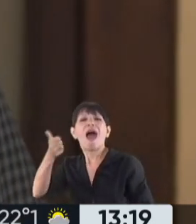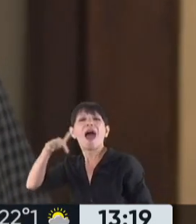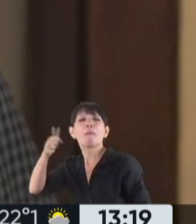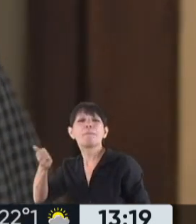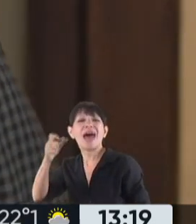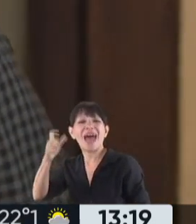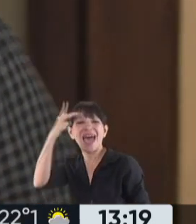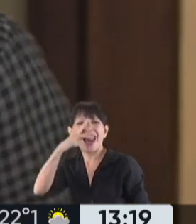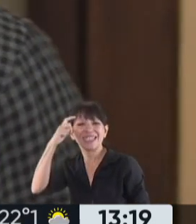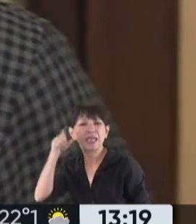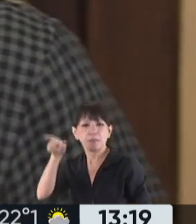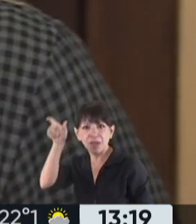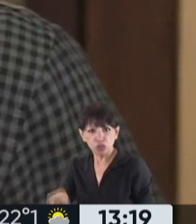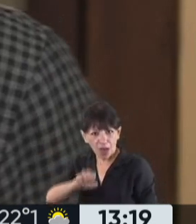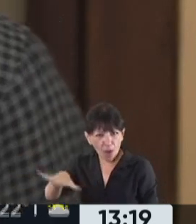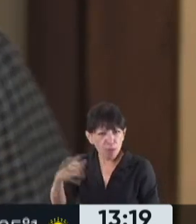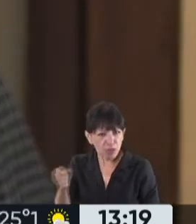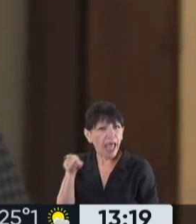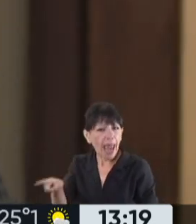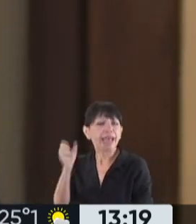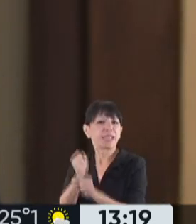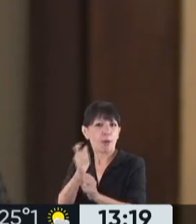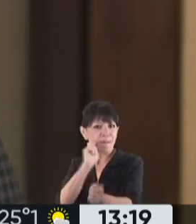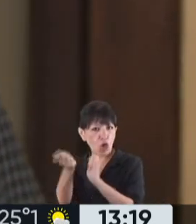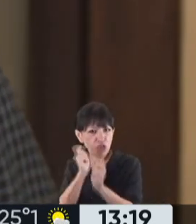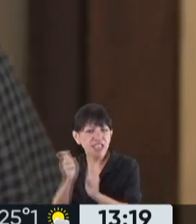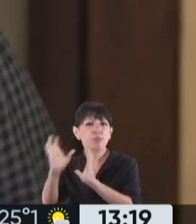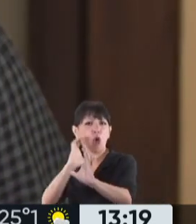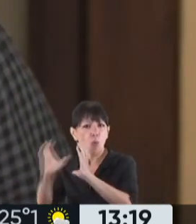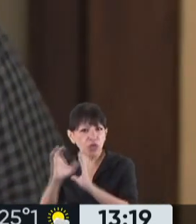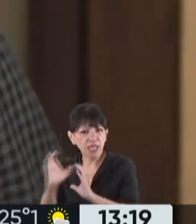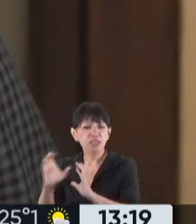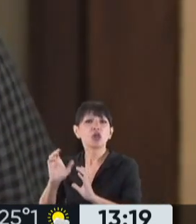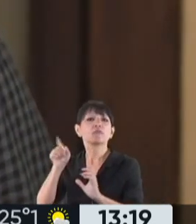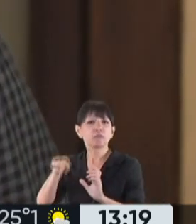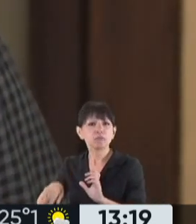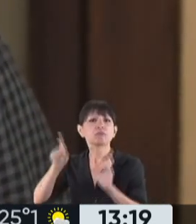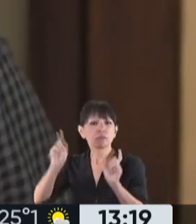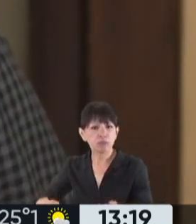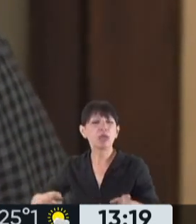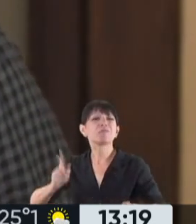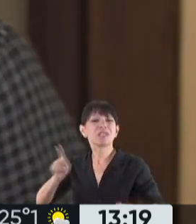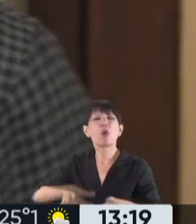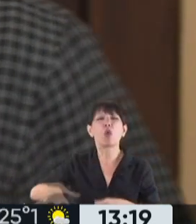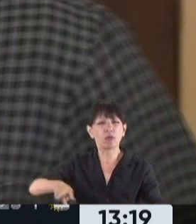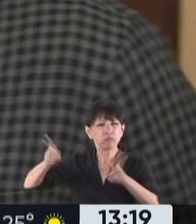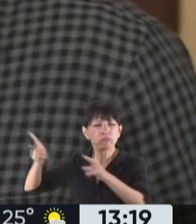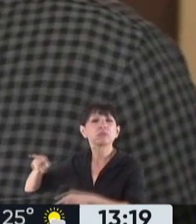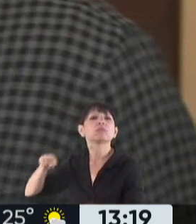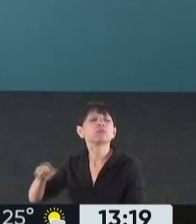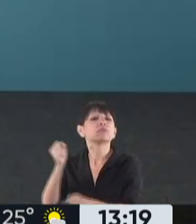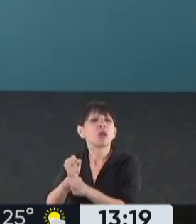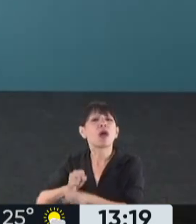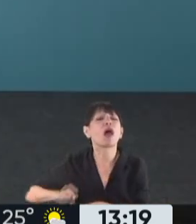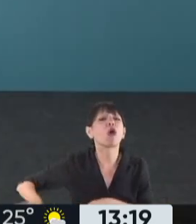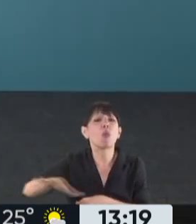barrio que no solo hace periodismo y comunicación, sino también trabaja desde la Capilla Santa Clara en toda la comunidad de una forma